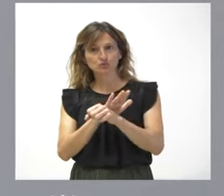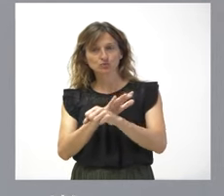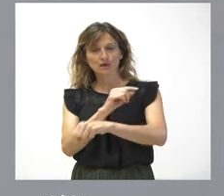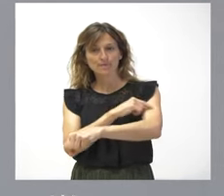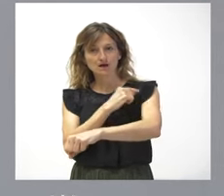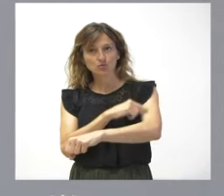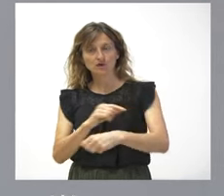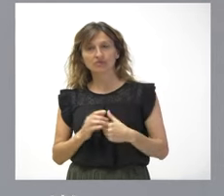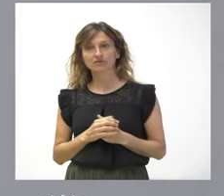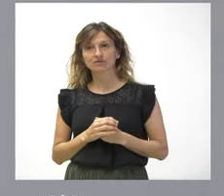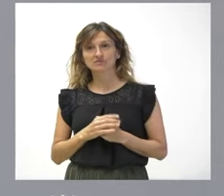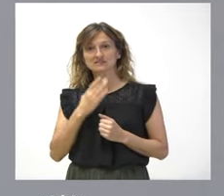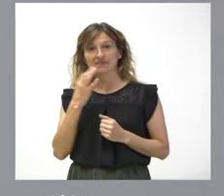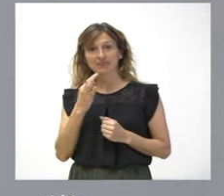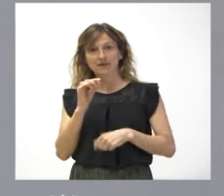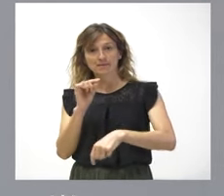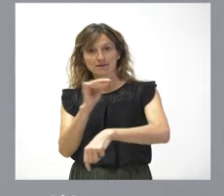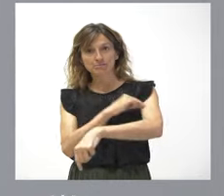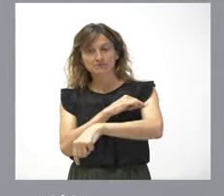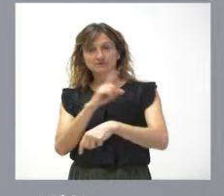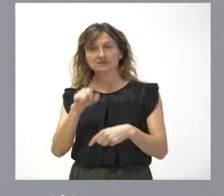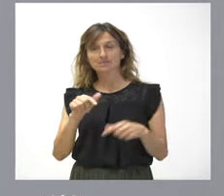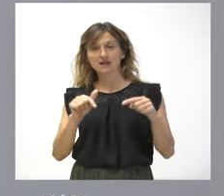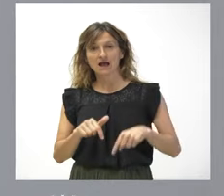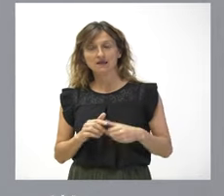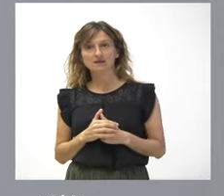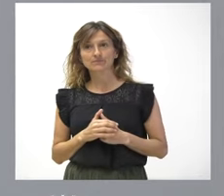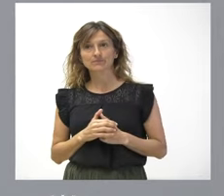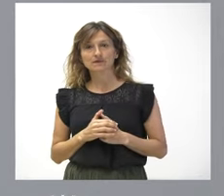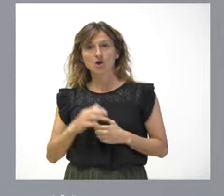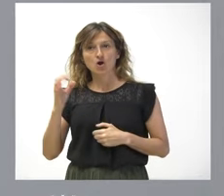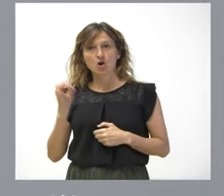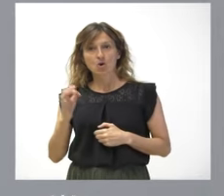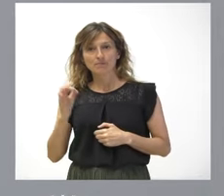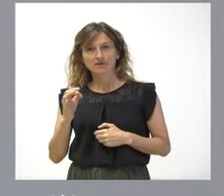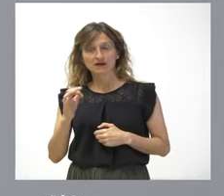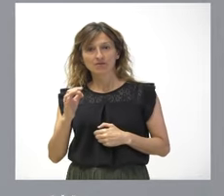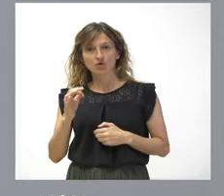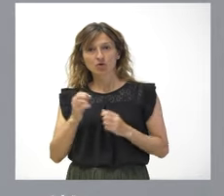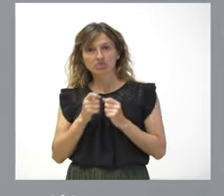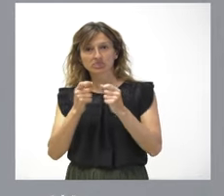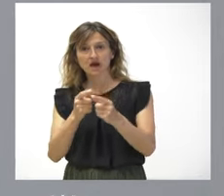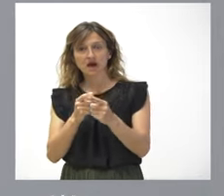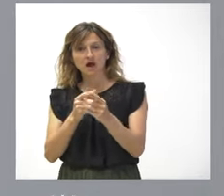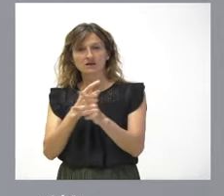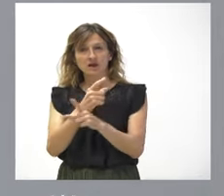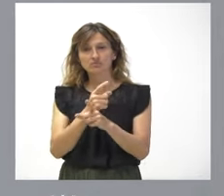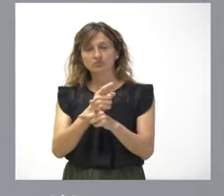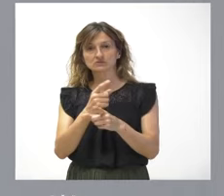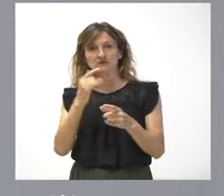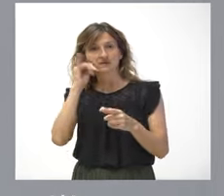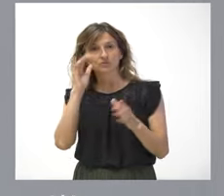personas que tienen que ser vacunadas también desde la administración pública tenemos la obligación de no generar más inquietud entre las personas que no tienen estos